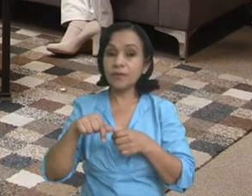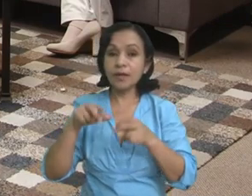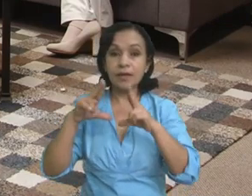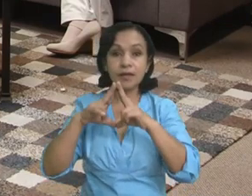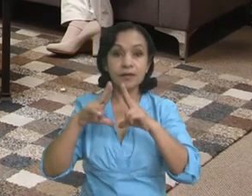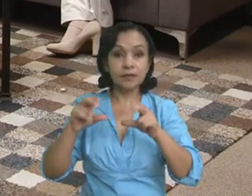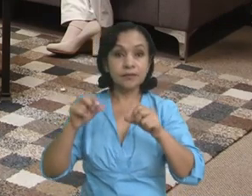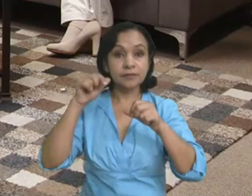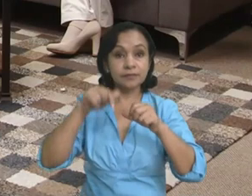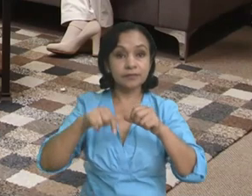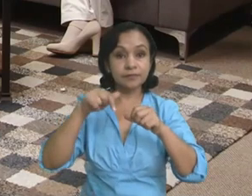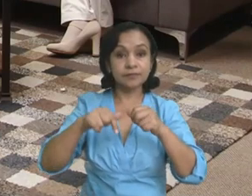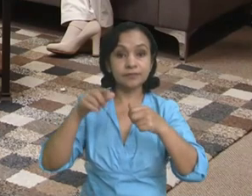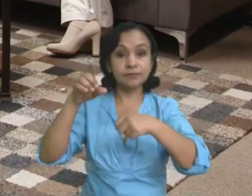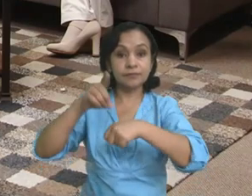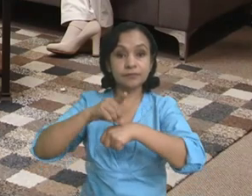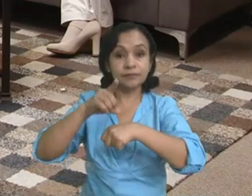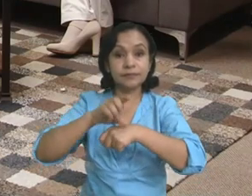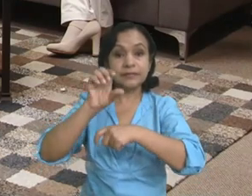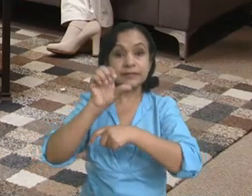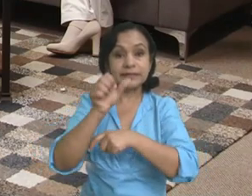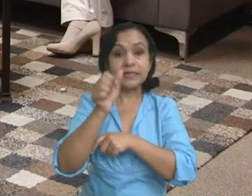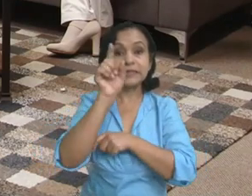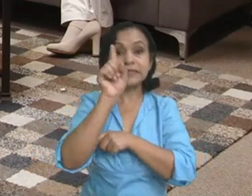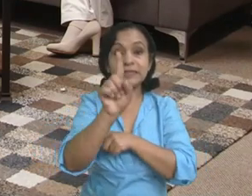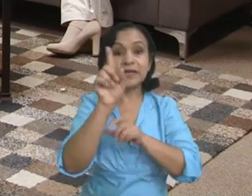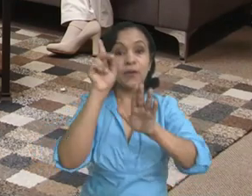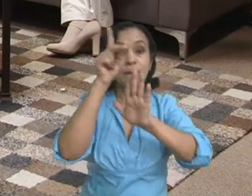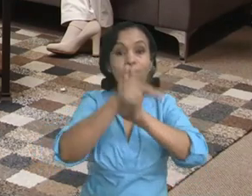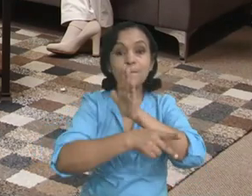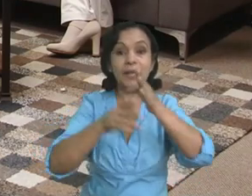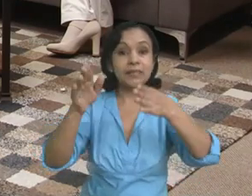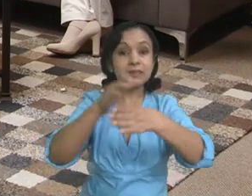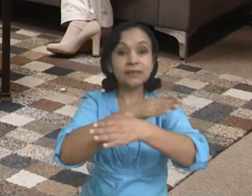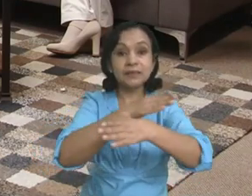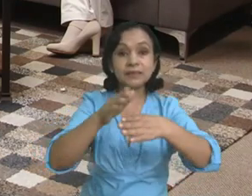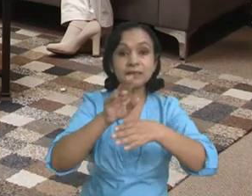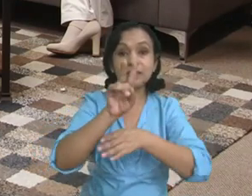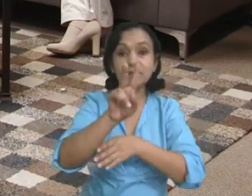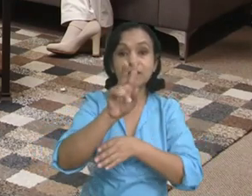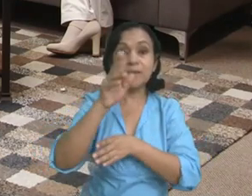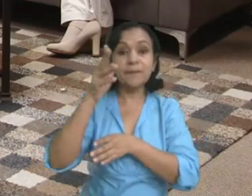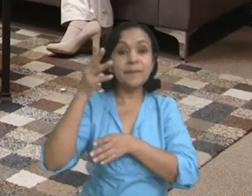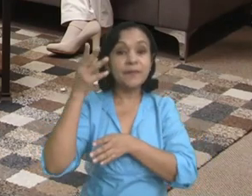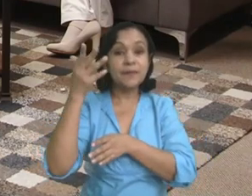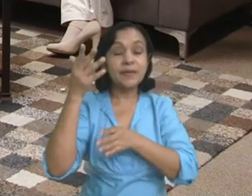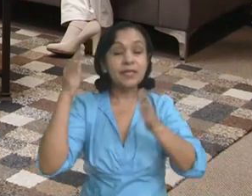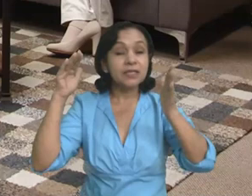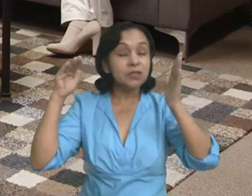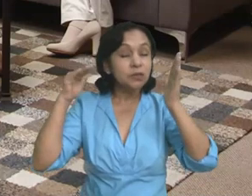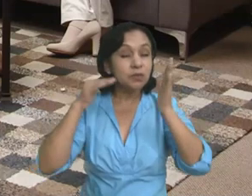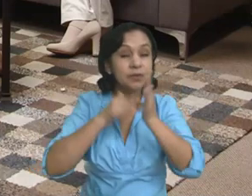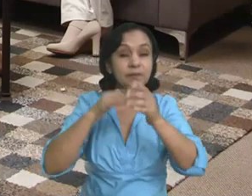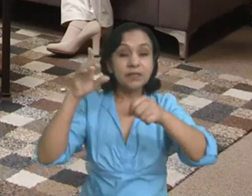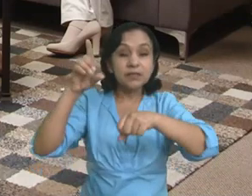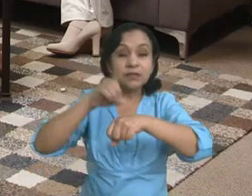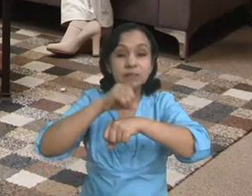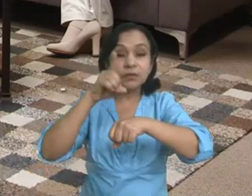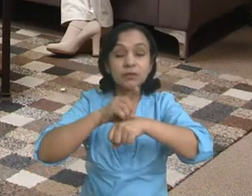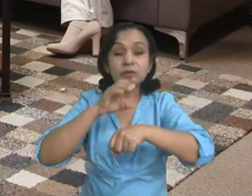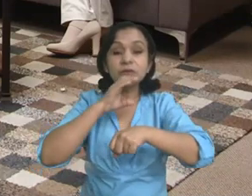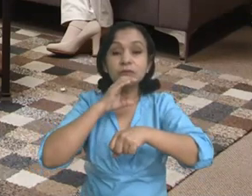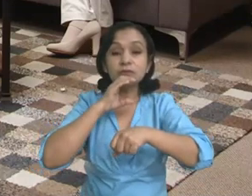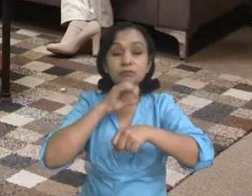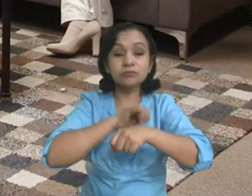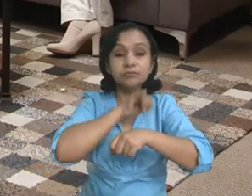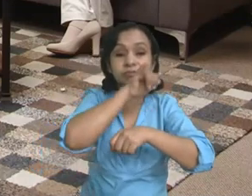tenemos hoy misiones médicas en 61 países. Okay. Tenemos más de 29.000 colaboradores en todo el mundo. Y